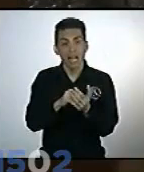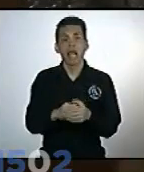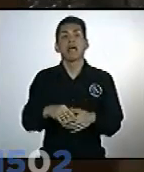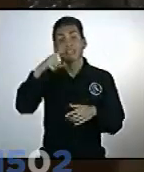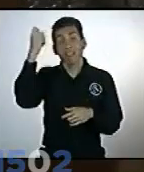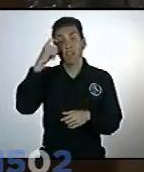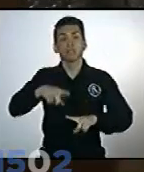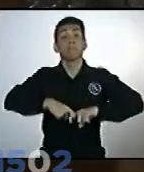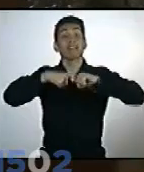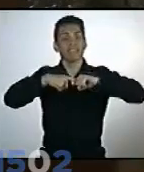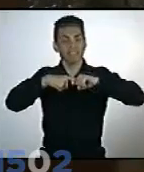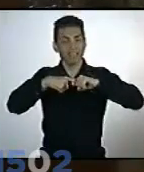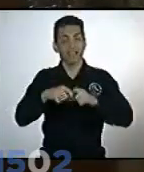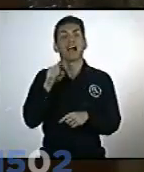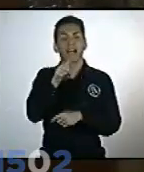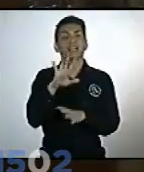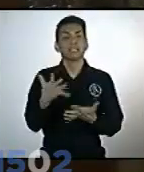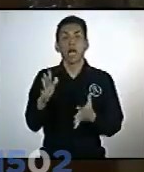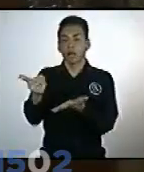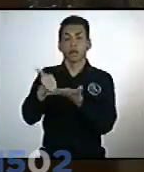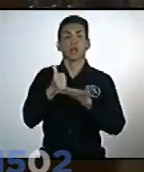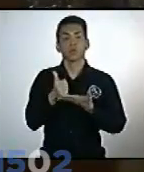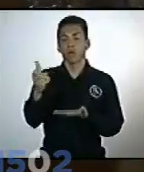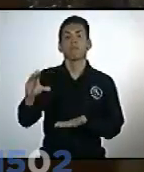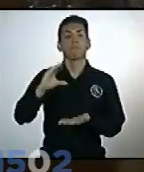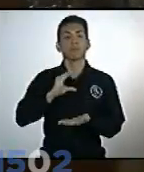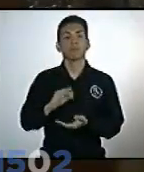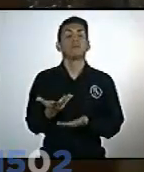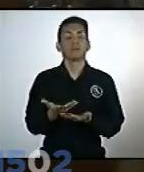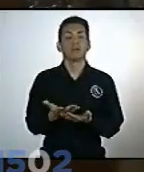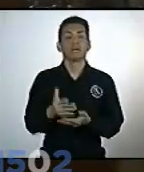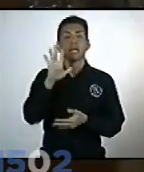quedaron cesantes. Estos han recibido ya